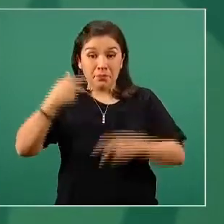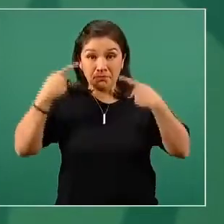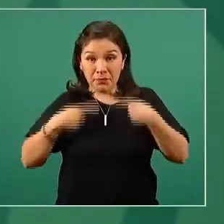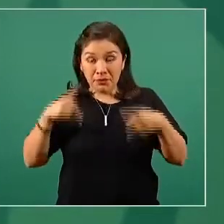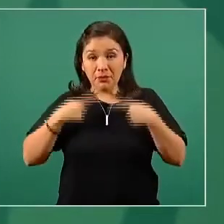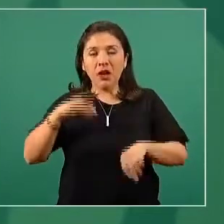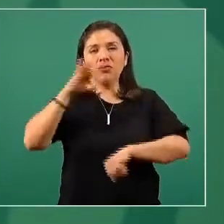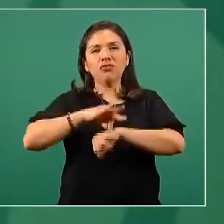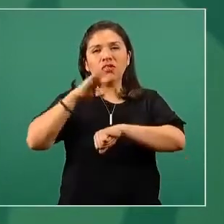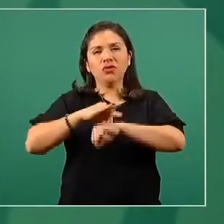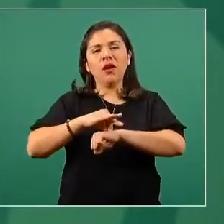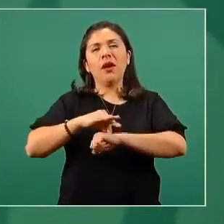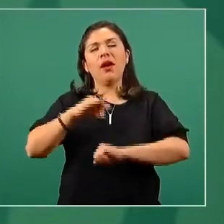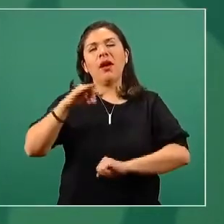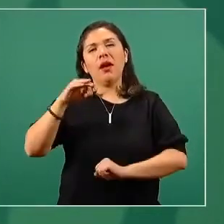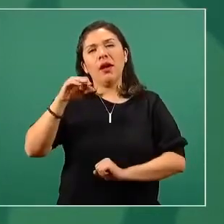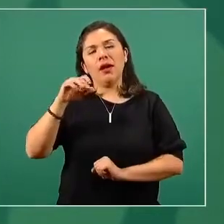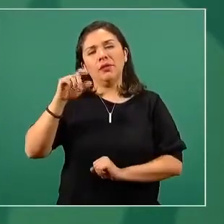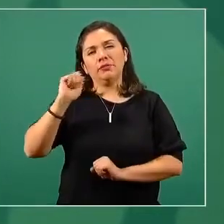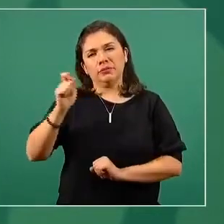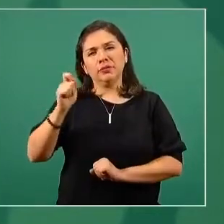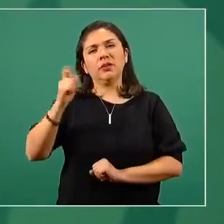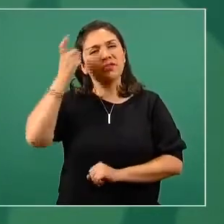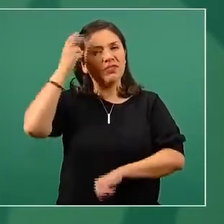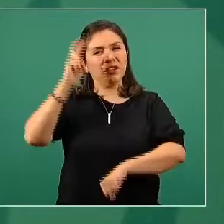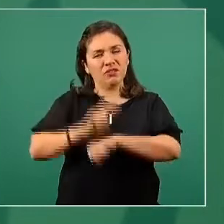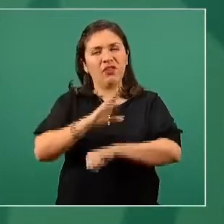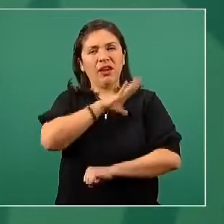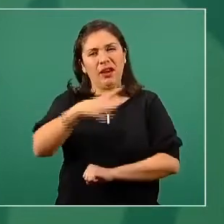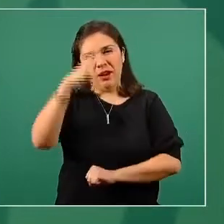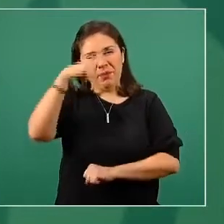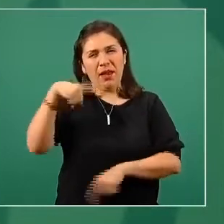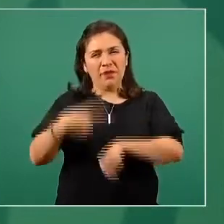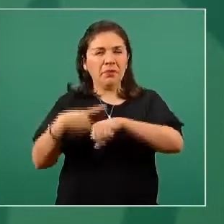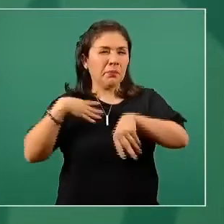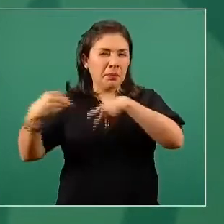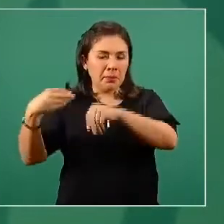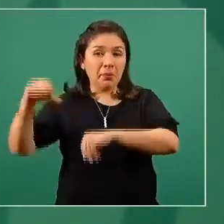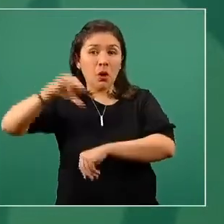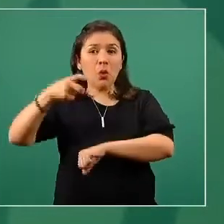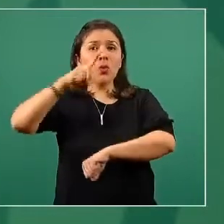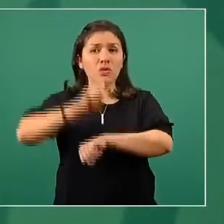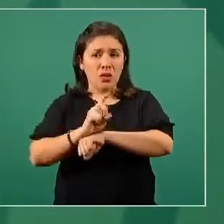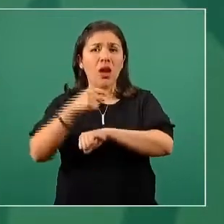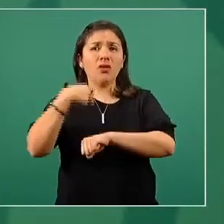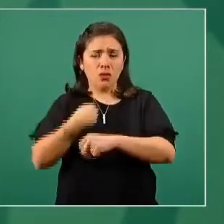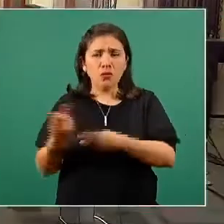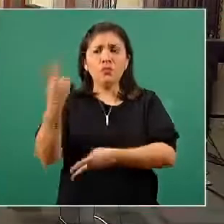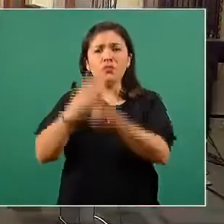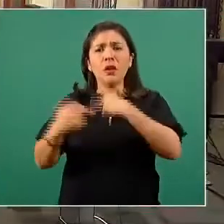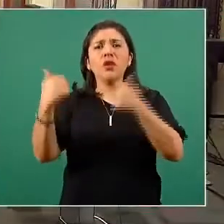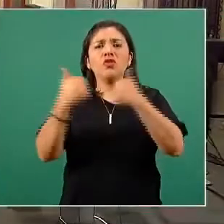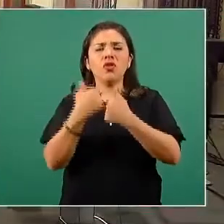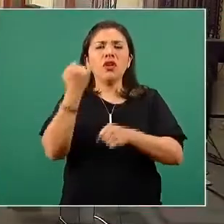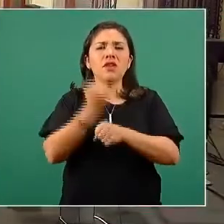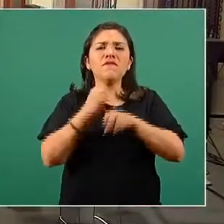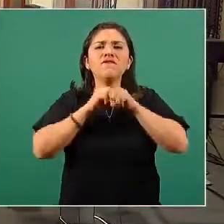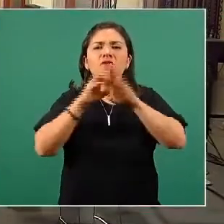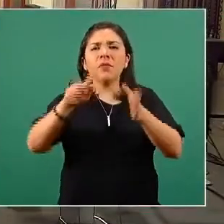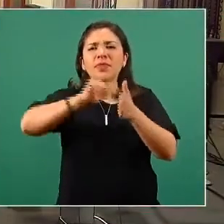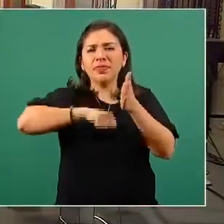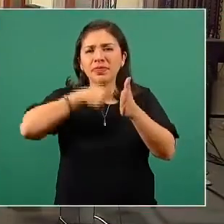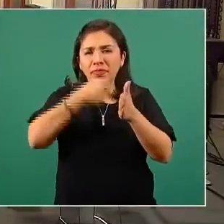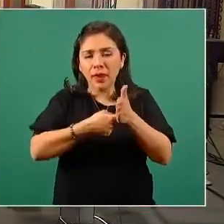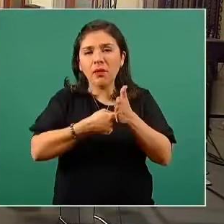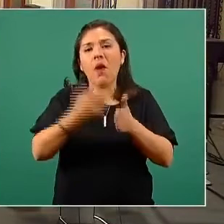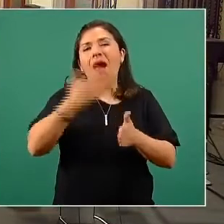doctora Gabriela Nucamendi, de la Dirección General de Epidemiología. El día de hoy estará apoyando con el informe técnico